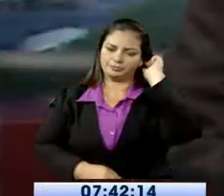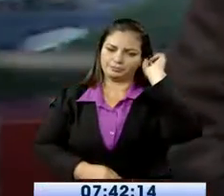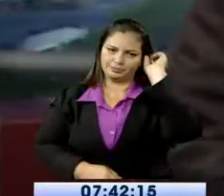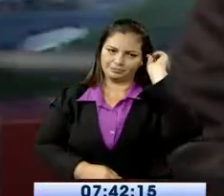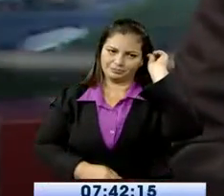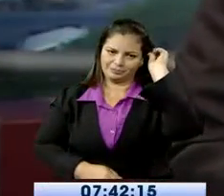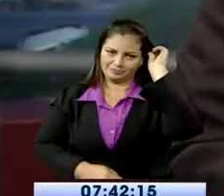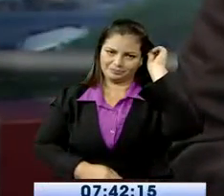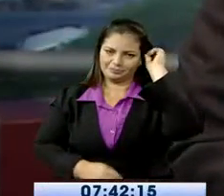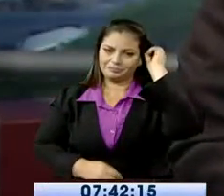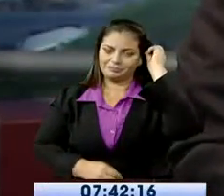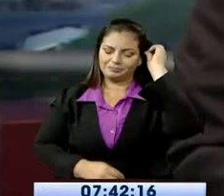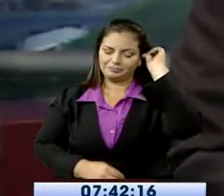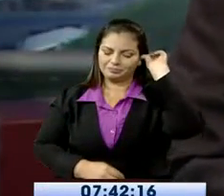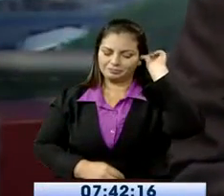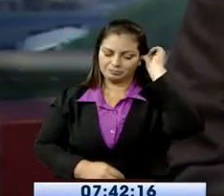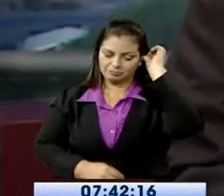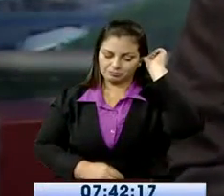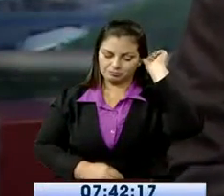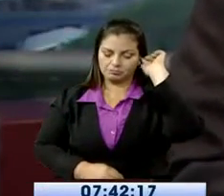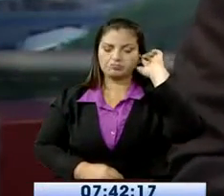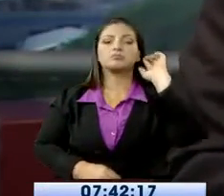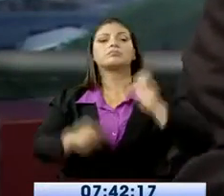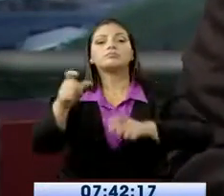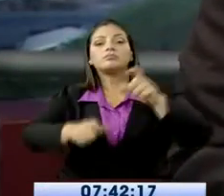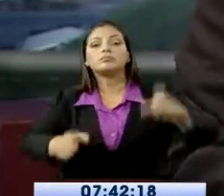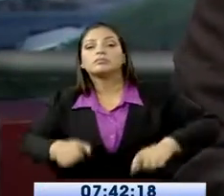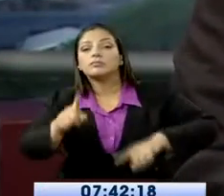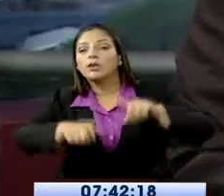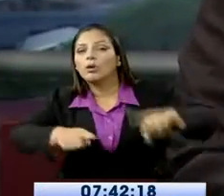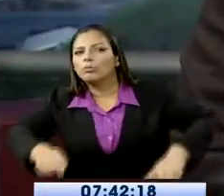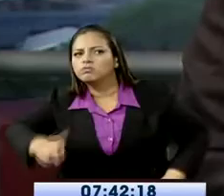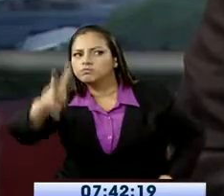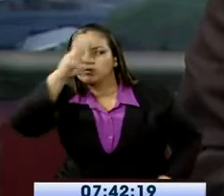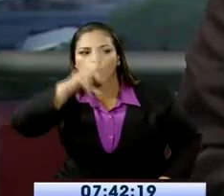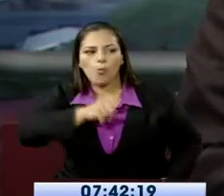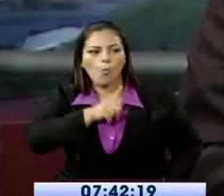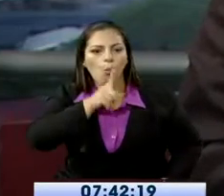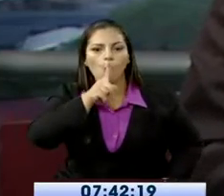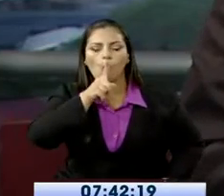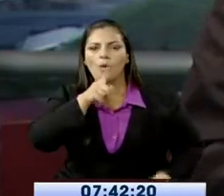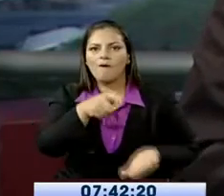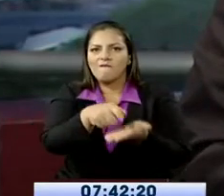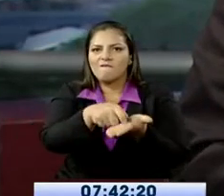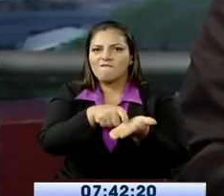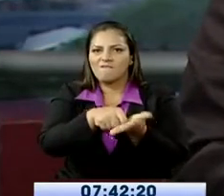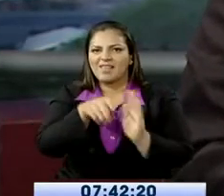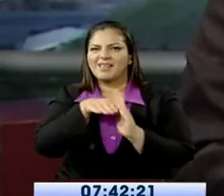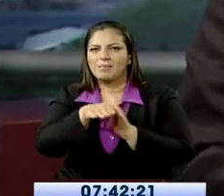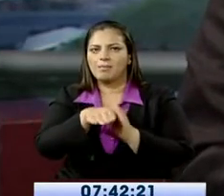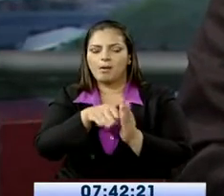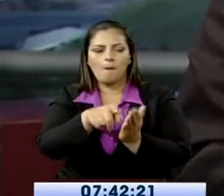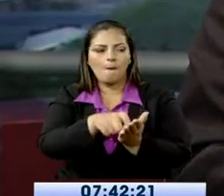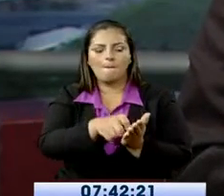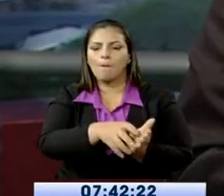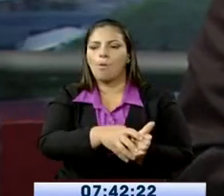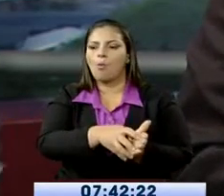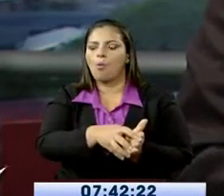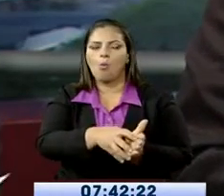Clonar tarjetas de crédito o robar información para ser utilizada ilegalmente son delitos estipulados en el